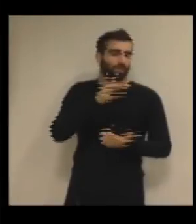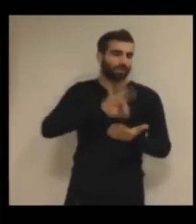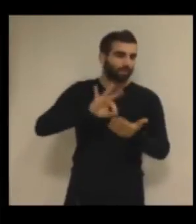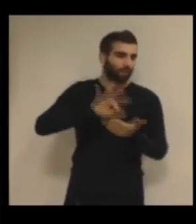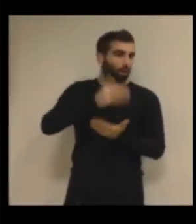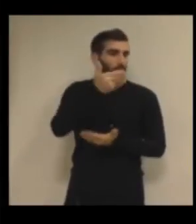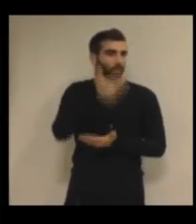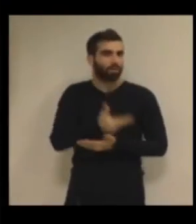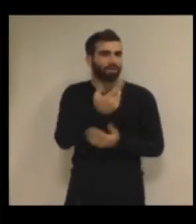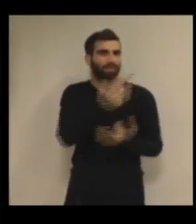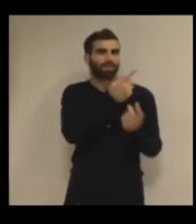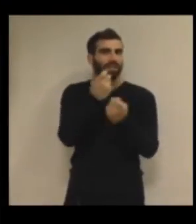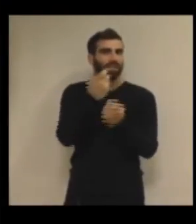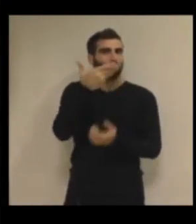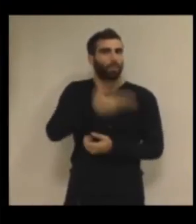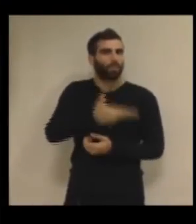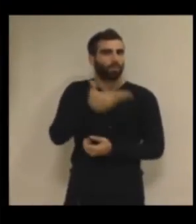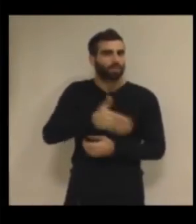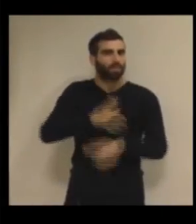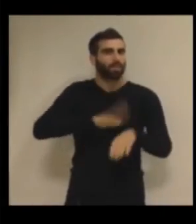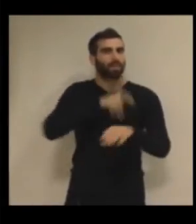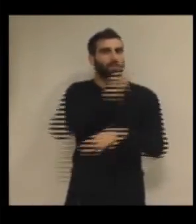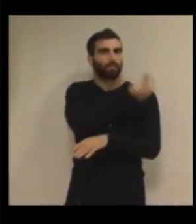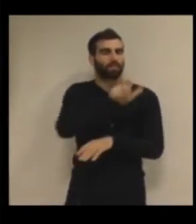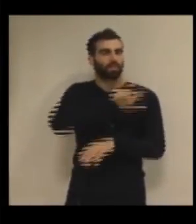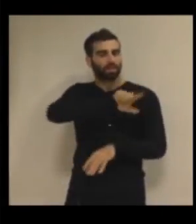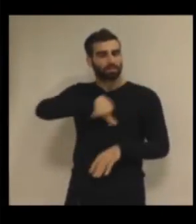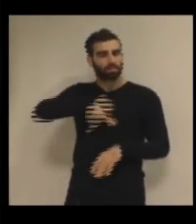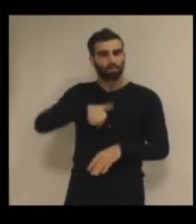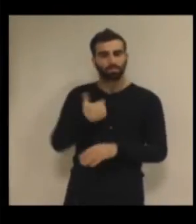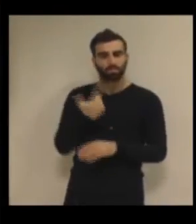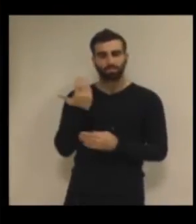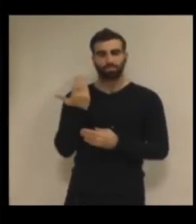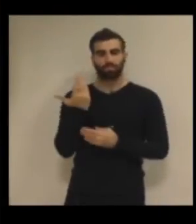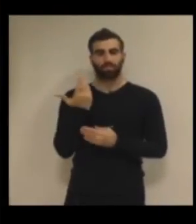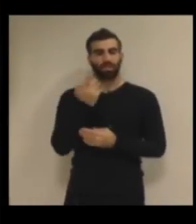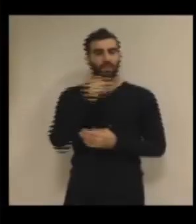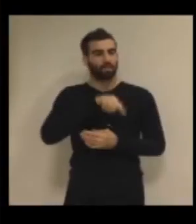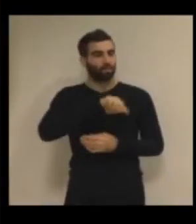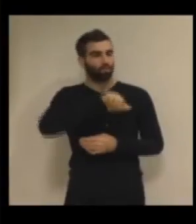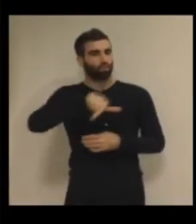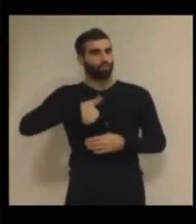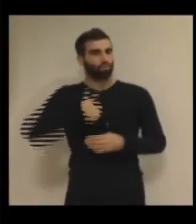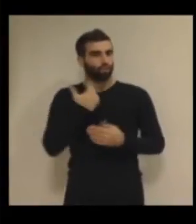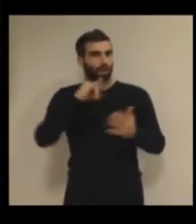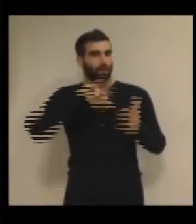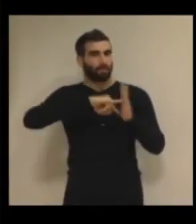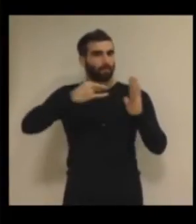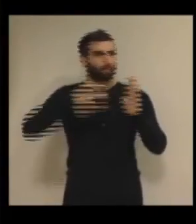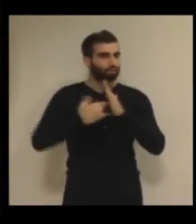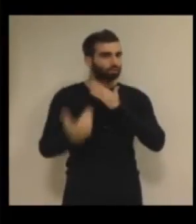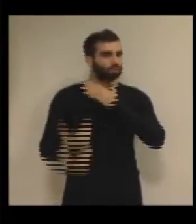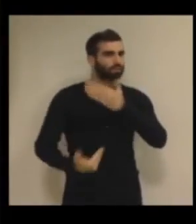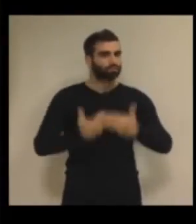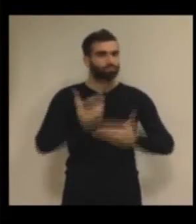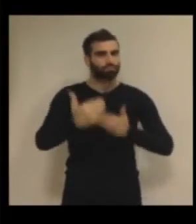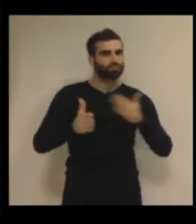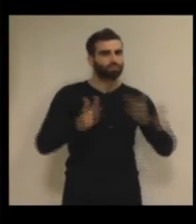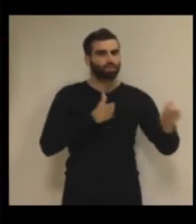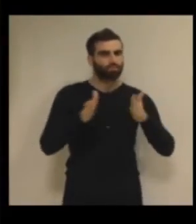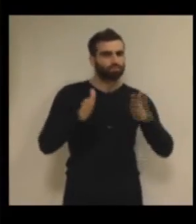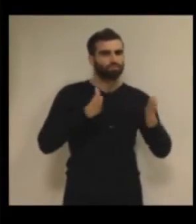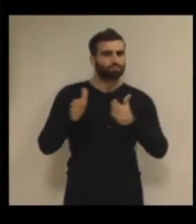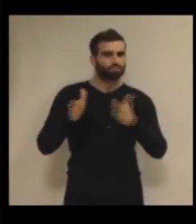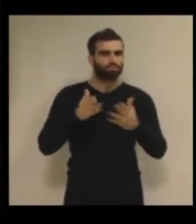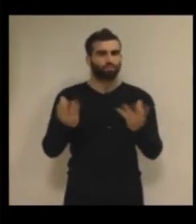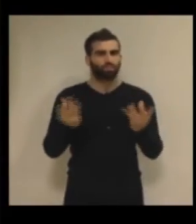trabajamos. Y ahí, para, durante el desarrollo del proyecto en las distintas etapas hasta llegar,